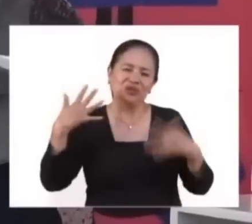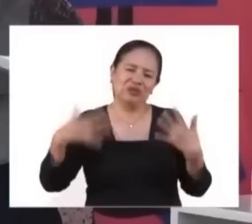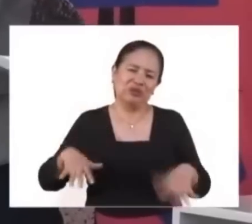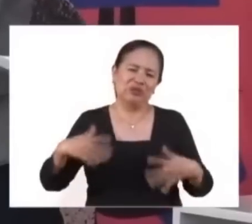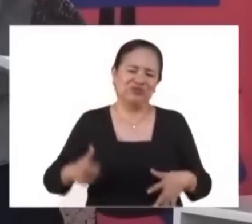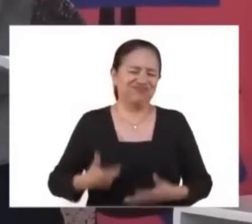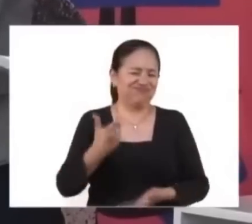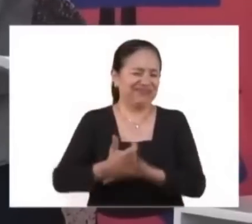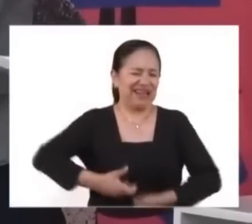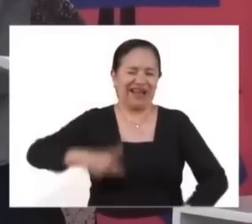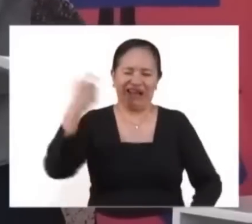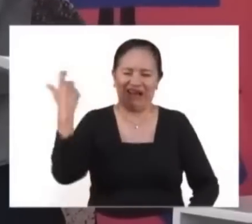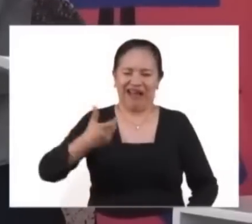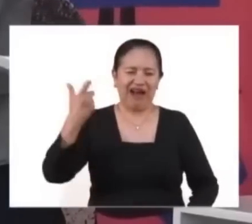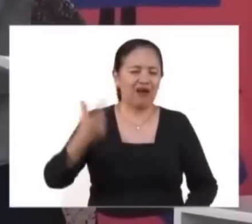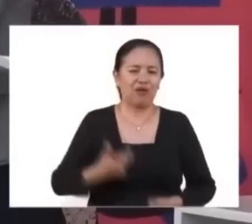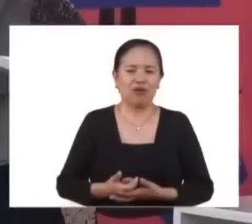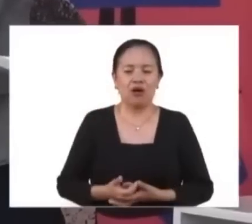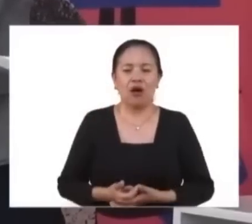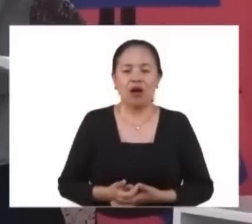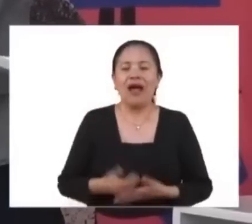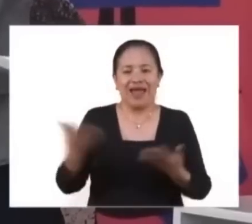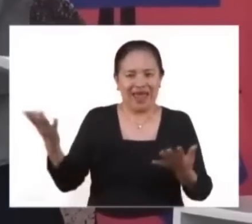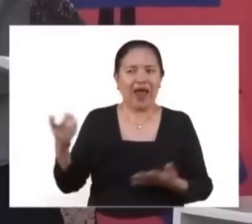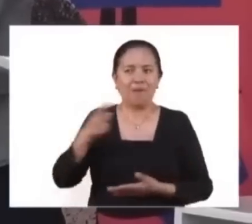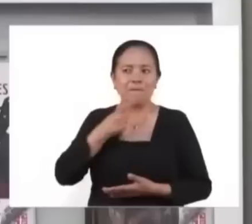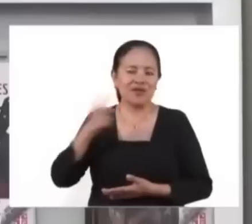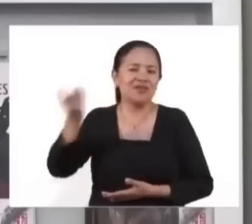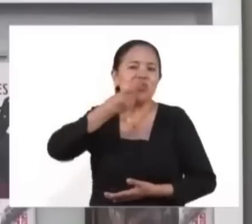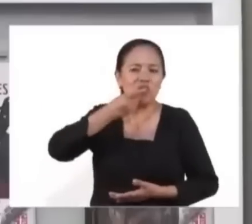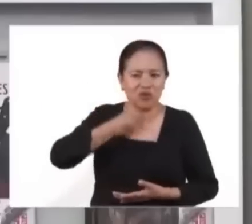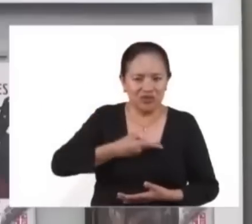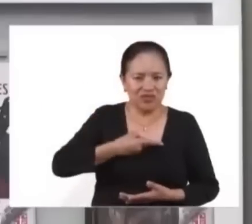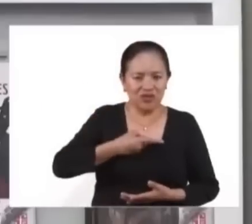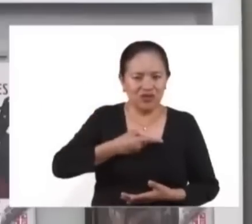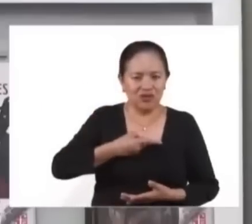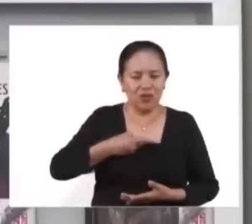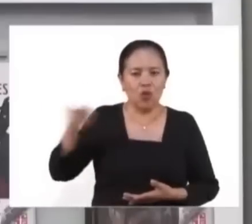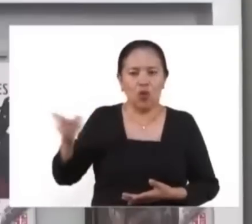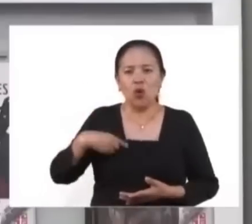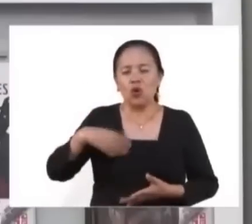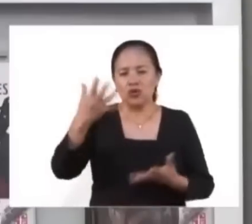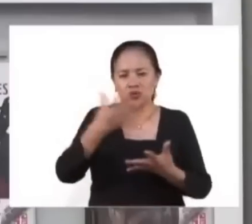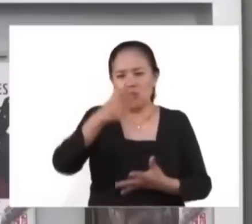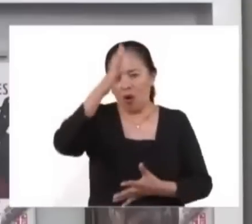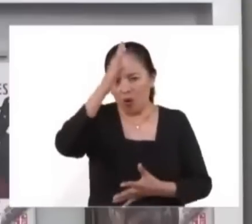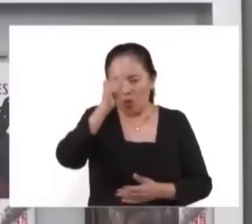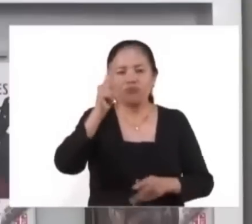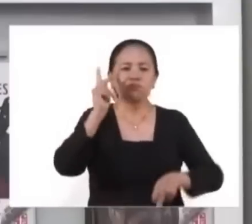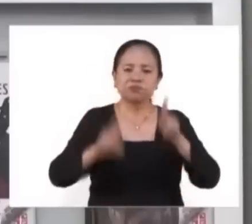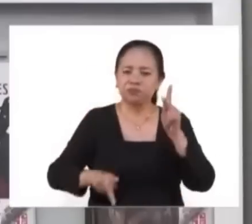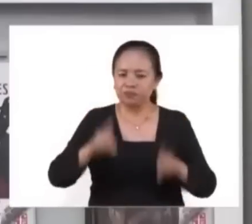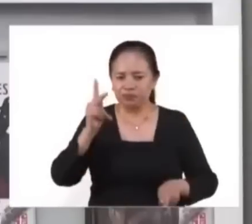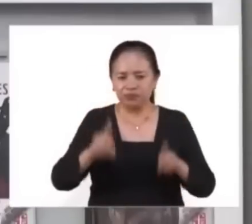elevaron tanto no solamente nos anunció eso lo hizo por acuerdo lo hizo con diálogo